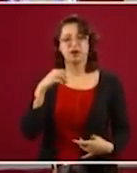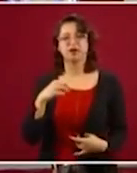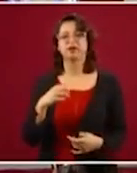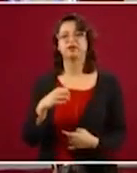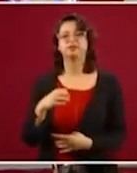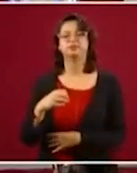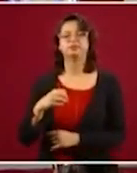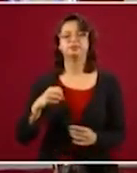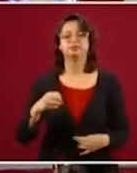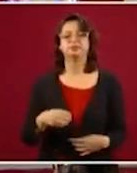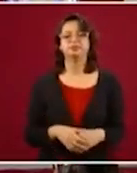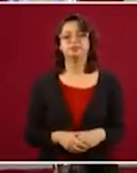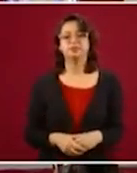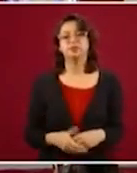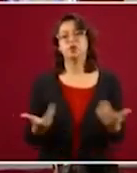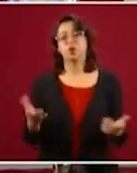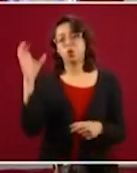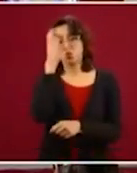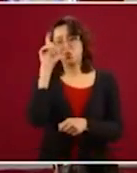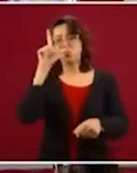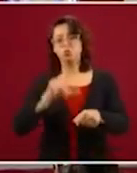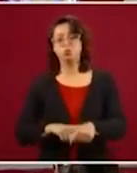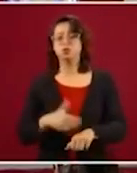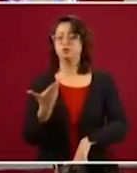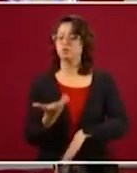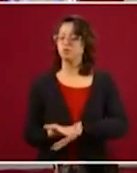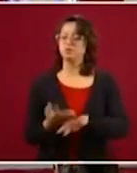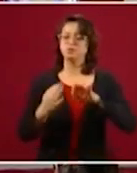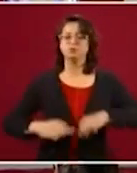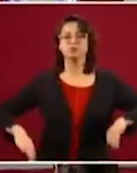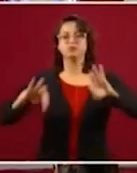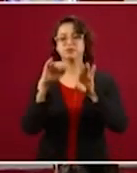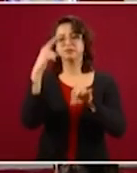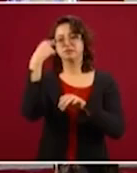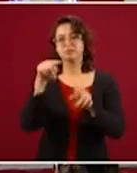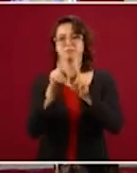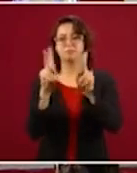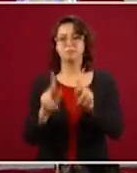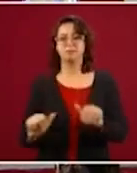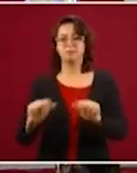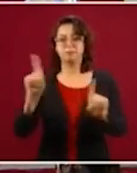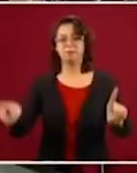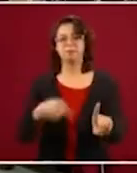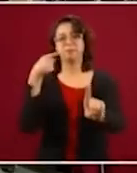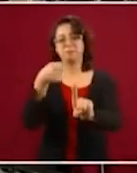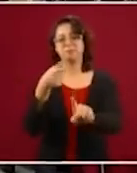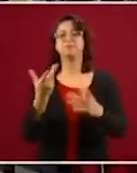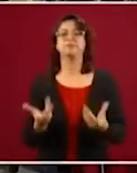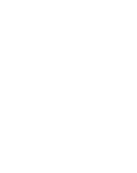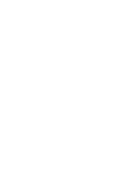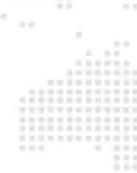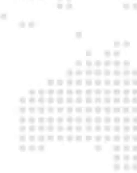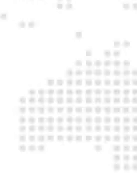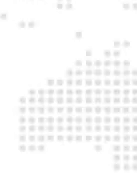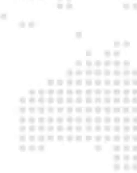cultura es muy poderosa para la construcción de paz y esta es la apuesta buenos días gracias pacientes